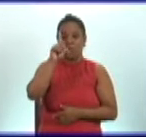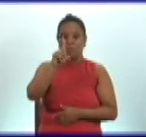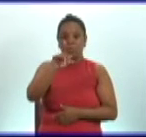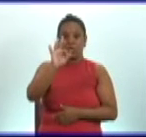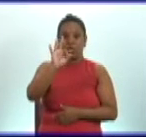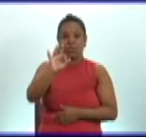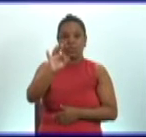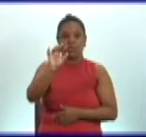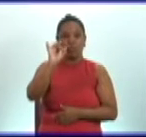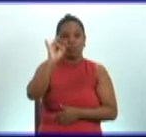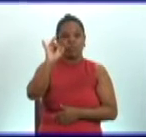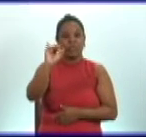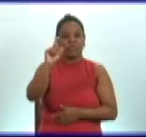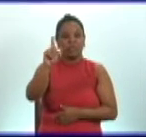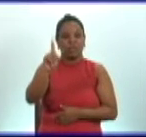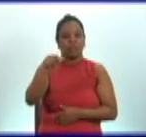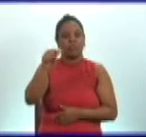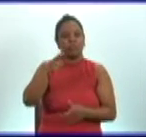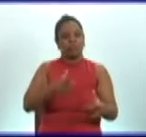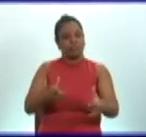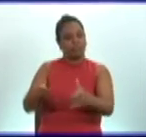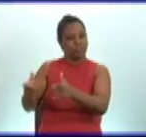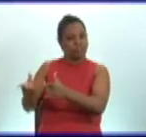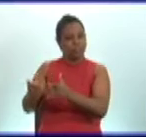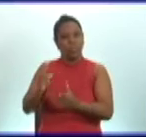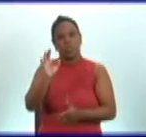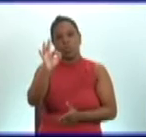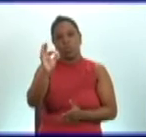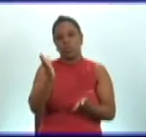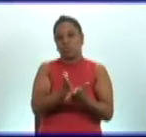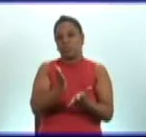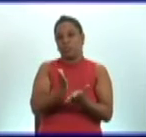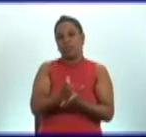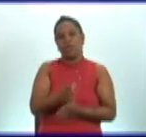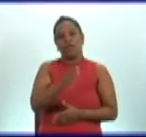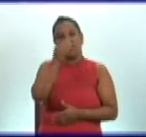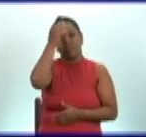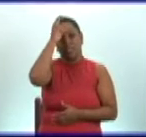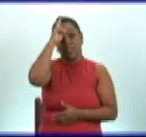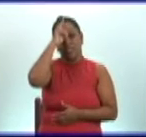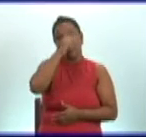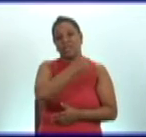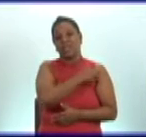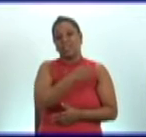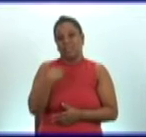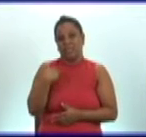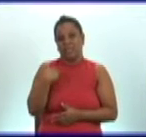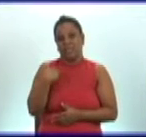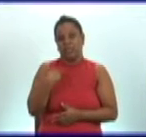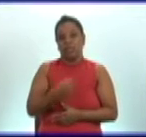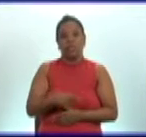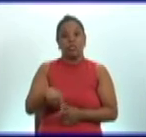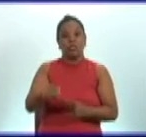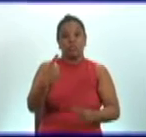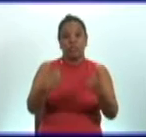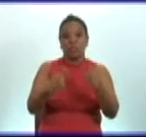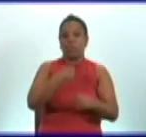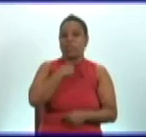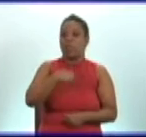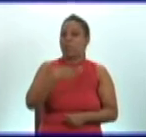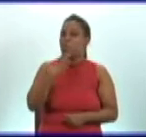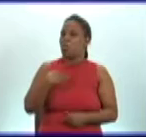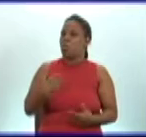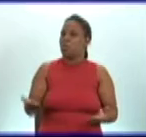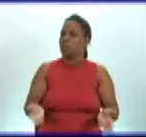este lamentable acontecimiento, fusilamiento de los 8 estudiantes de medicina. Sin lugar a dudas, estos son algunos ejemplos que demuestran cómo se va